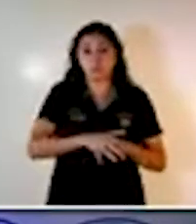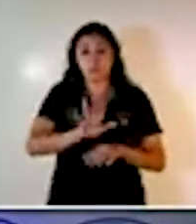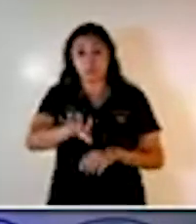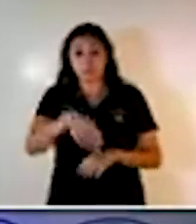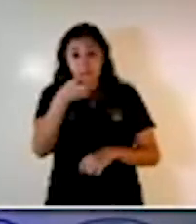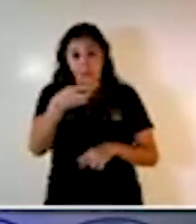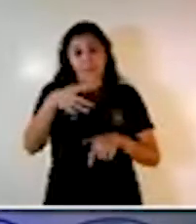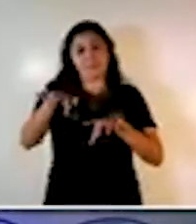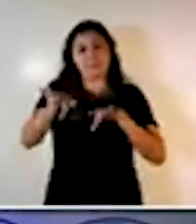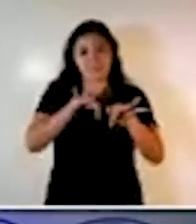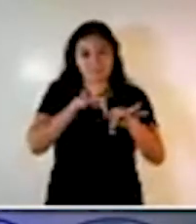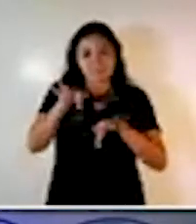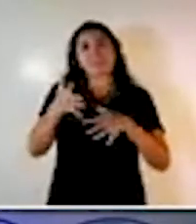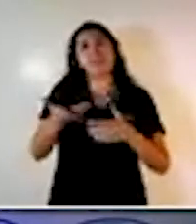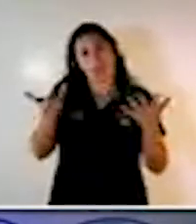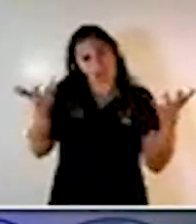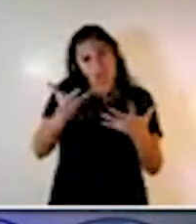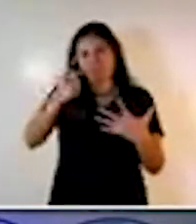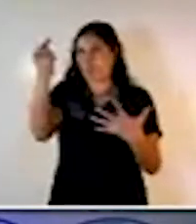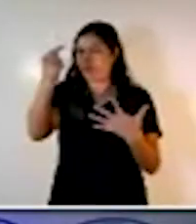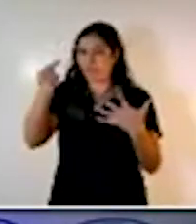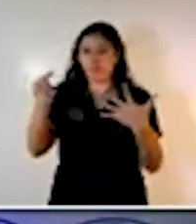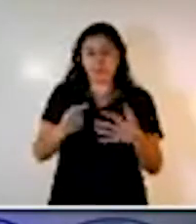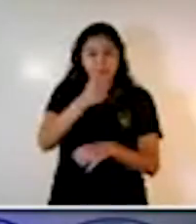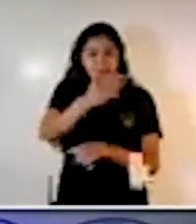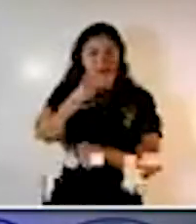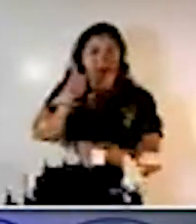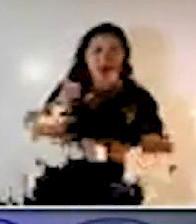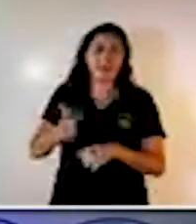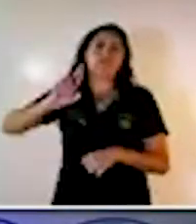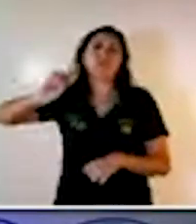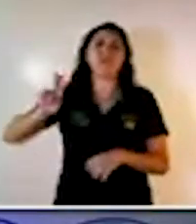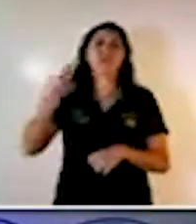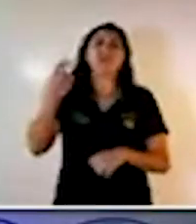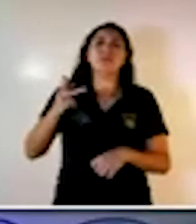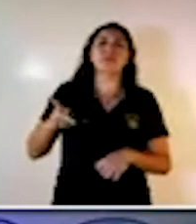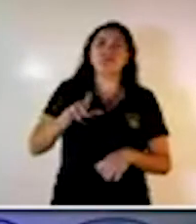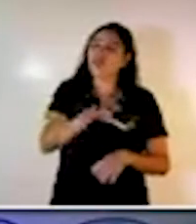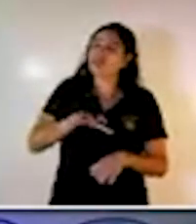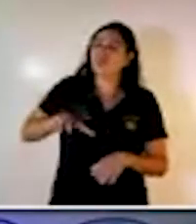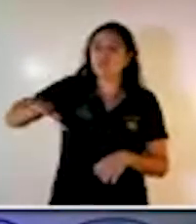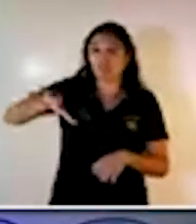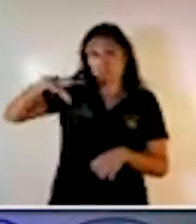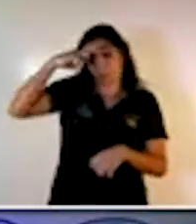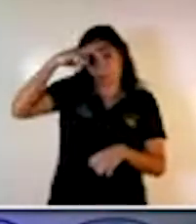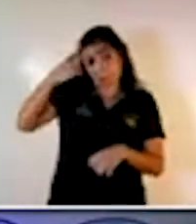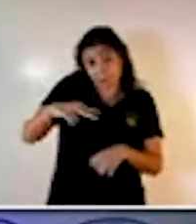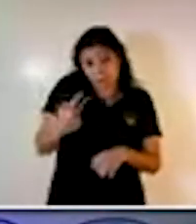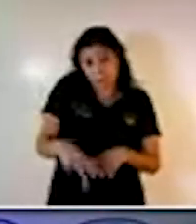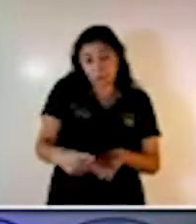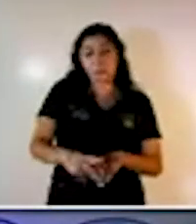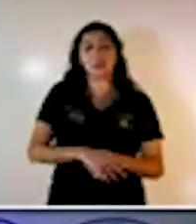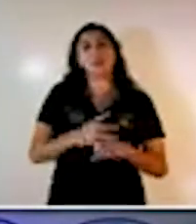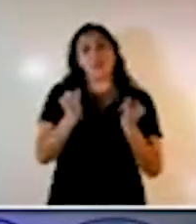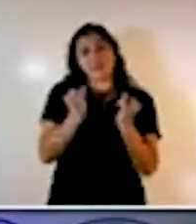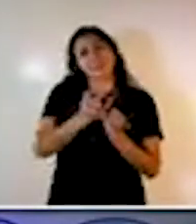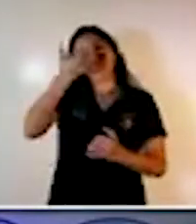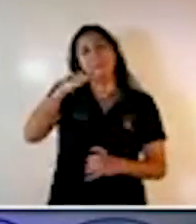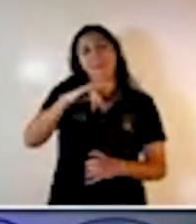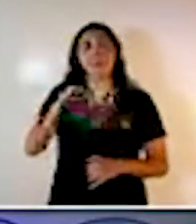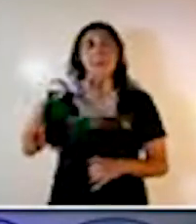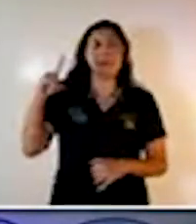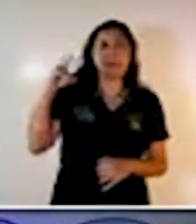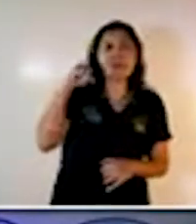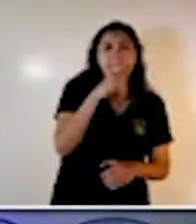capacidades que, como siempre, están al servicio de la sociedad. Por ello es oportuno ponderar el trabajo que se